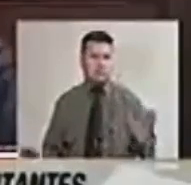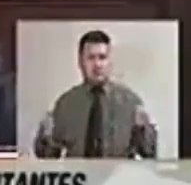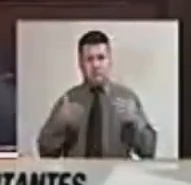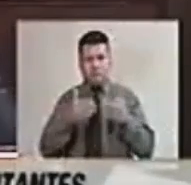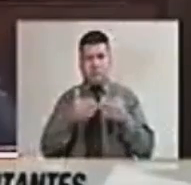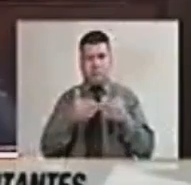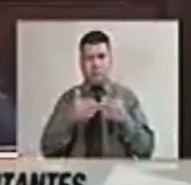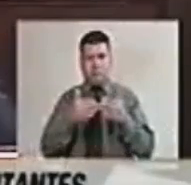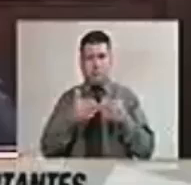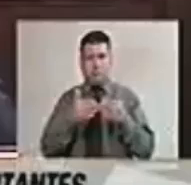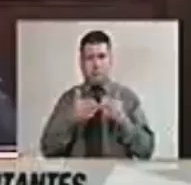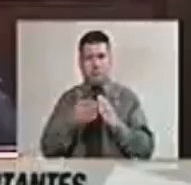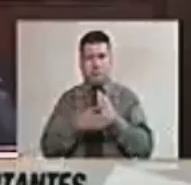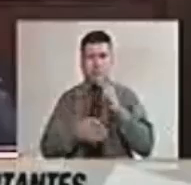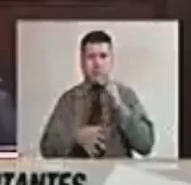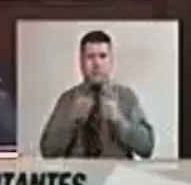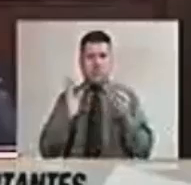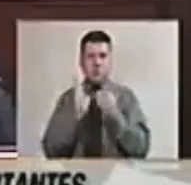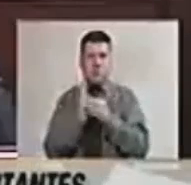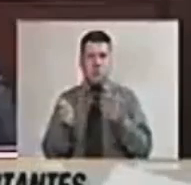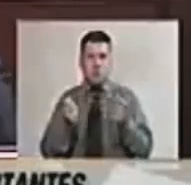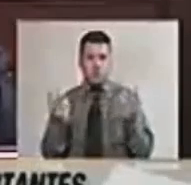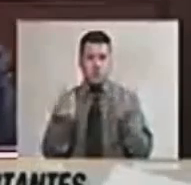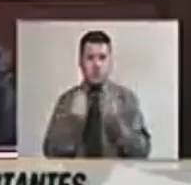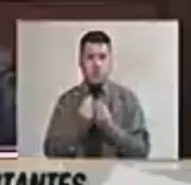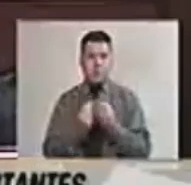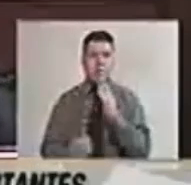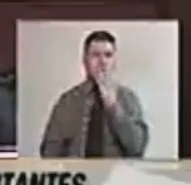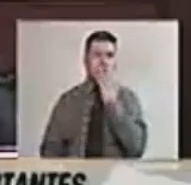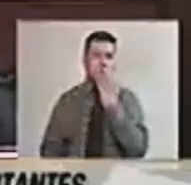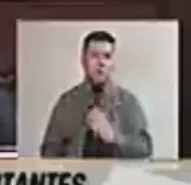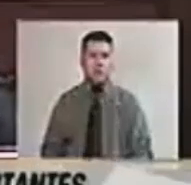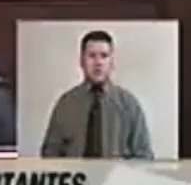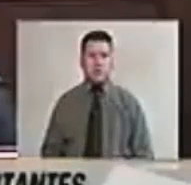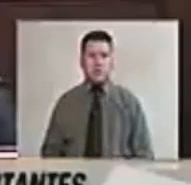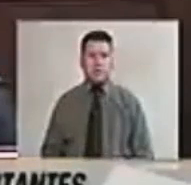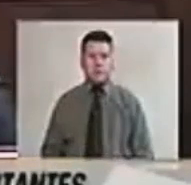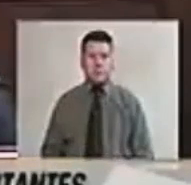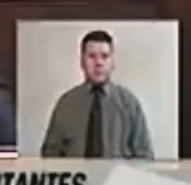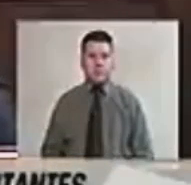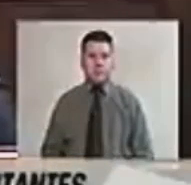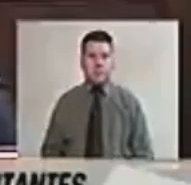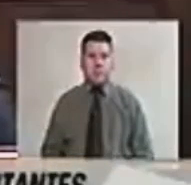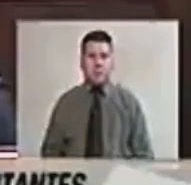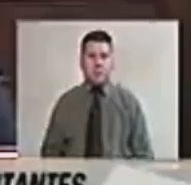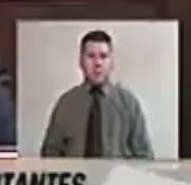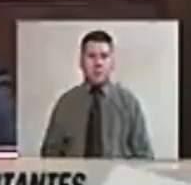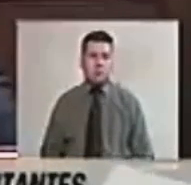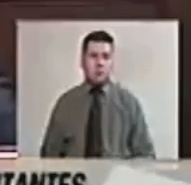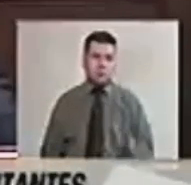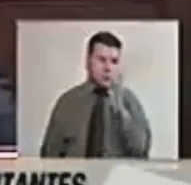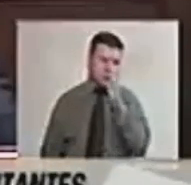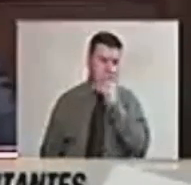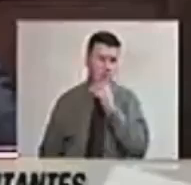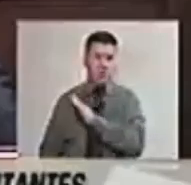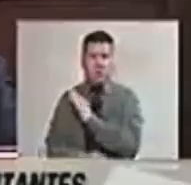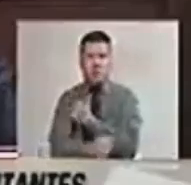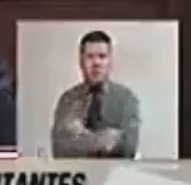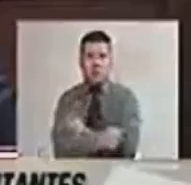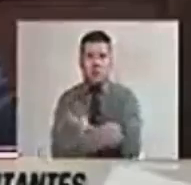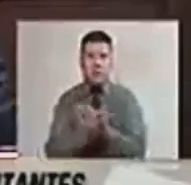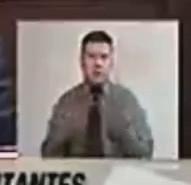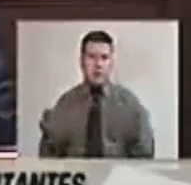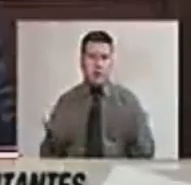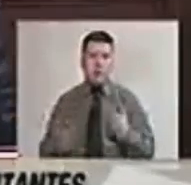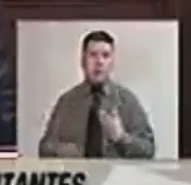de facto a través del Poder Judicial que controla Nicolás Maduro. No funciona la Asamblea Nacional, no hay separación de poderes, y por